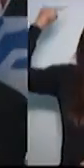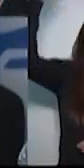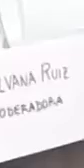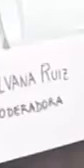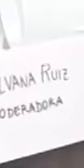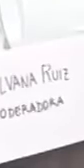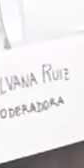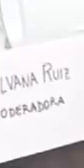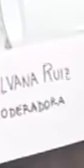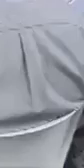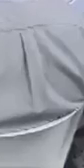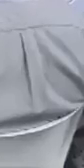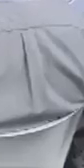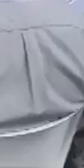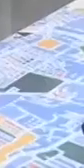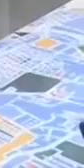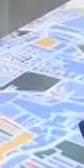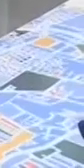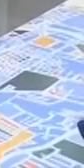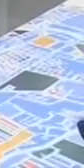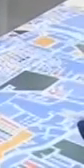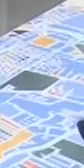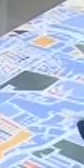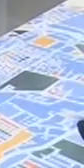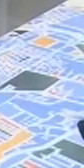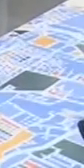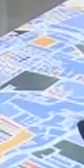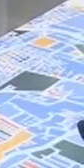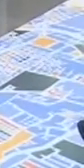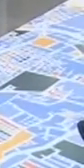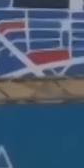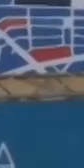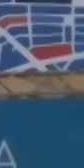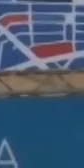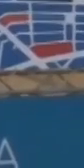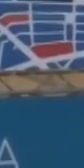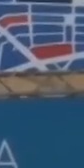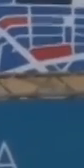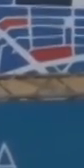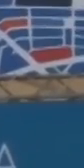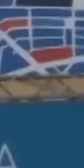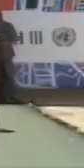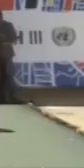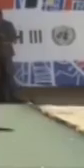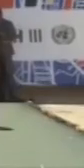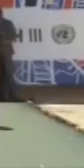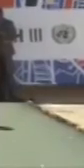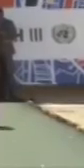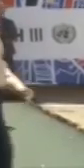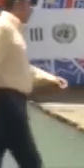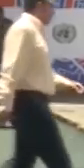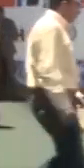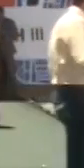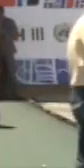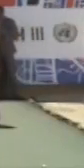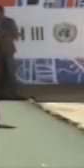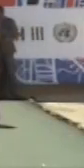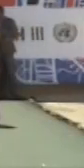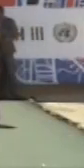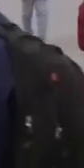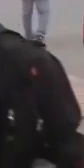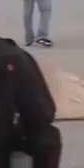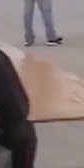han tomado. Este documento, que se proclama por primera vez en un país del sur, consagra el derecho a la ciudad y Ecuador es pionero